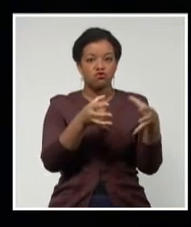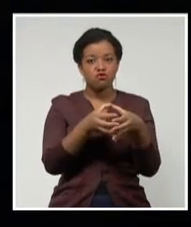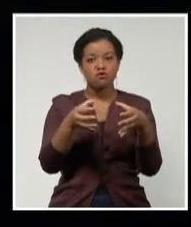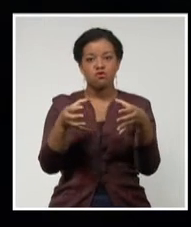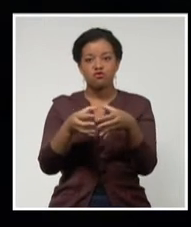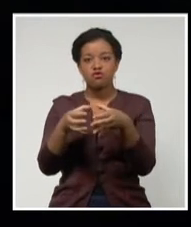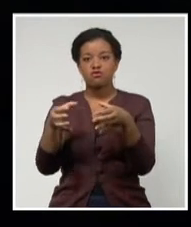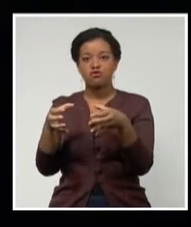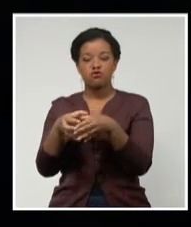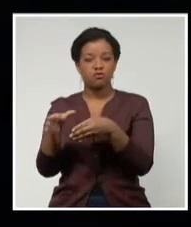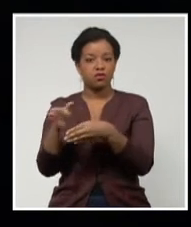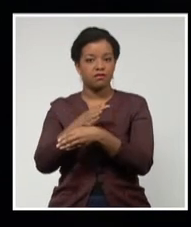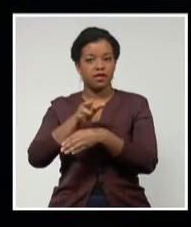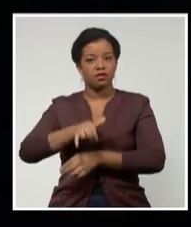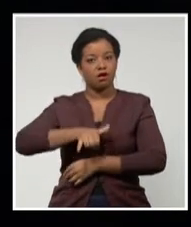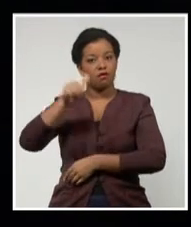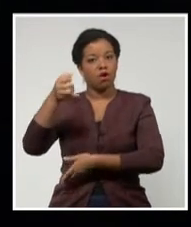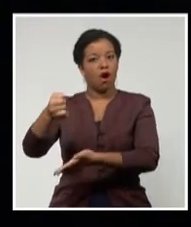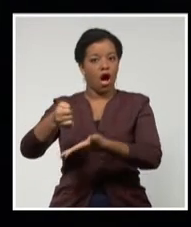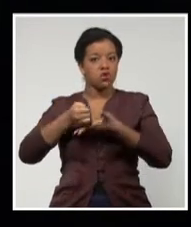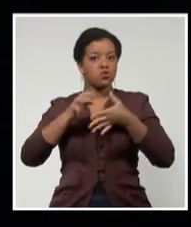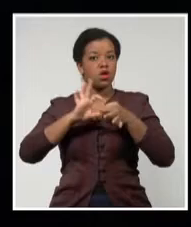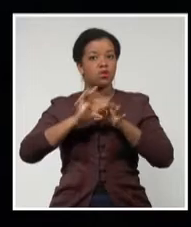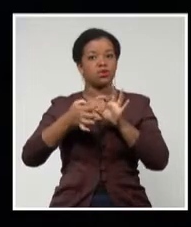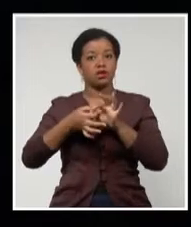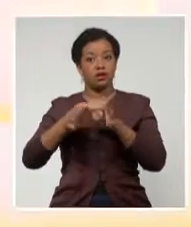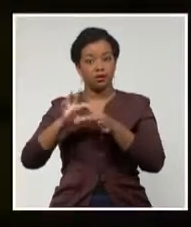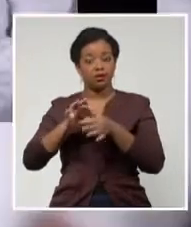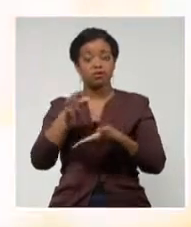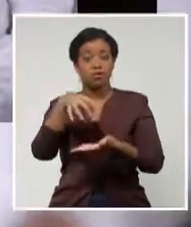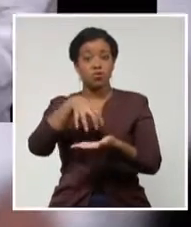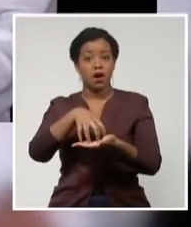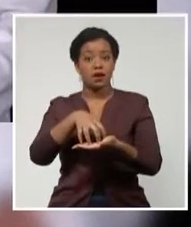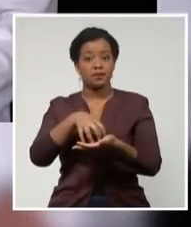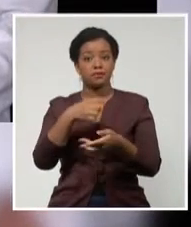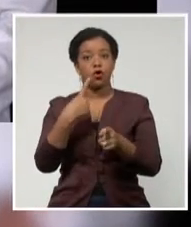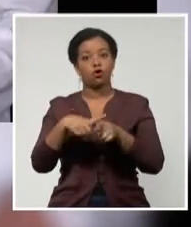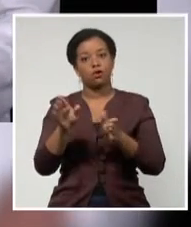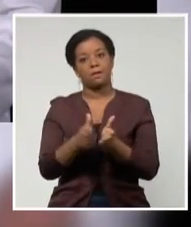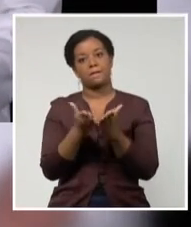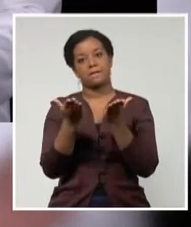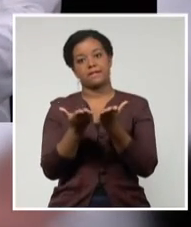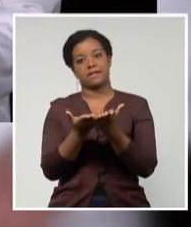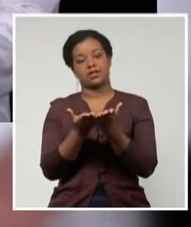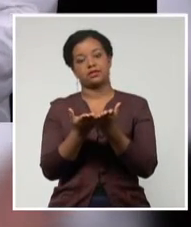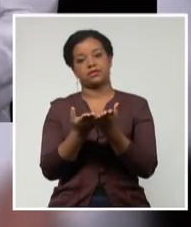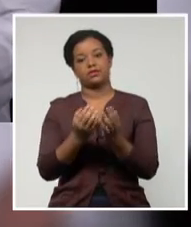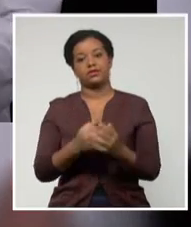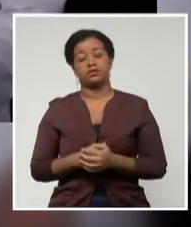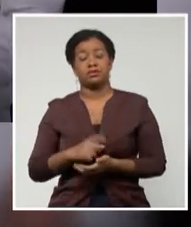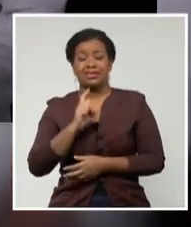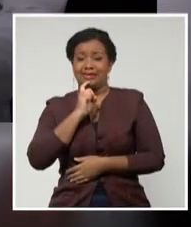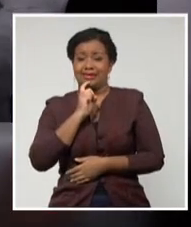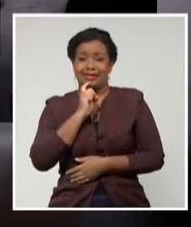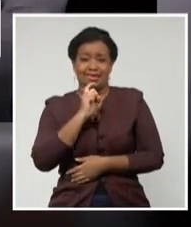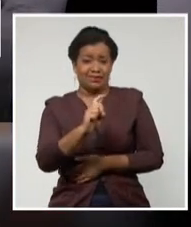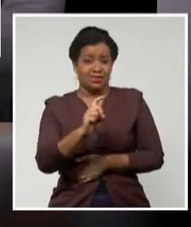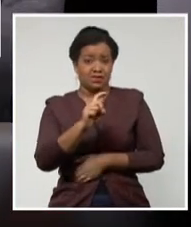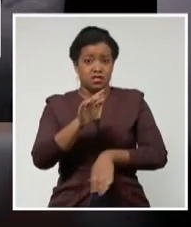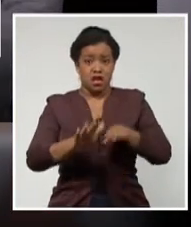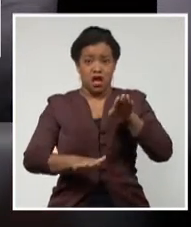apoyada por el coordinador de Santa Cruz, y el traslado de los pasaportes. Se puso muy difícil, a veces, por lo menos para salir